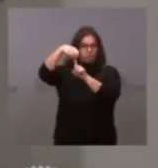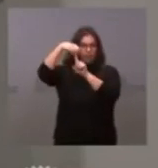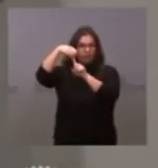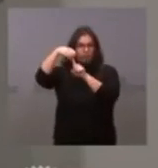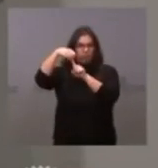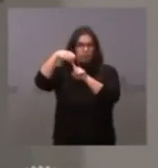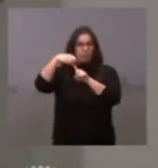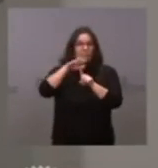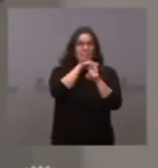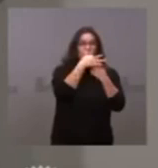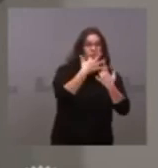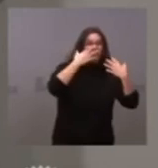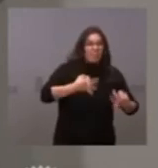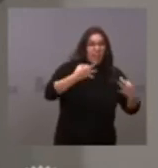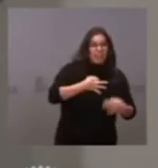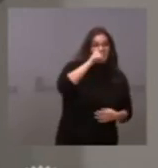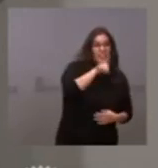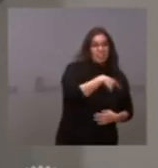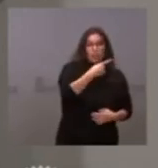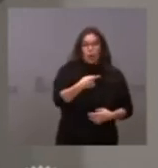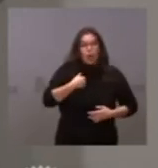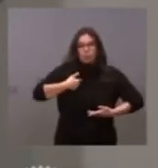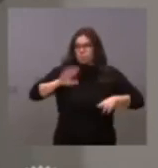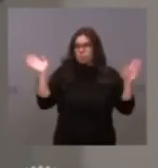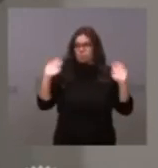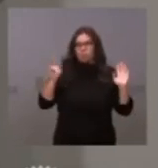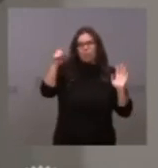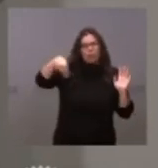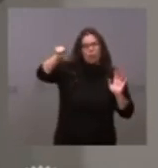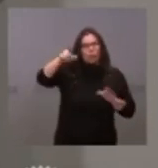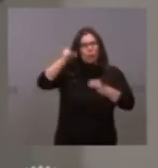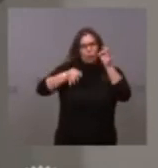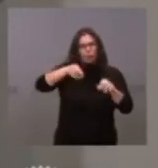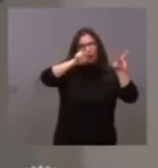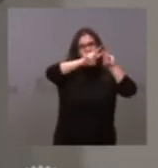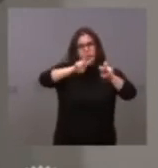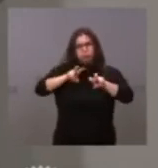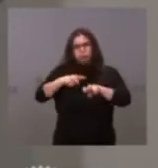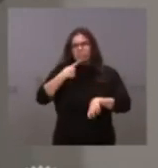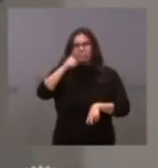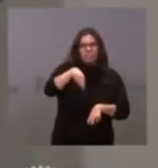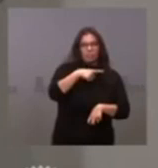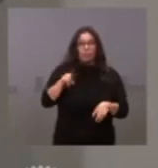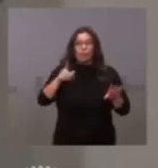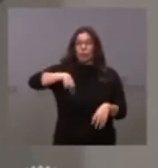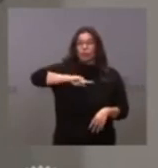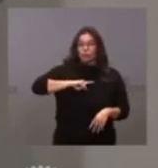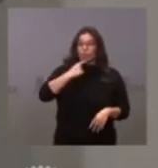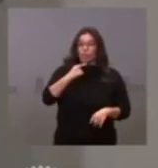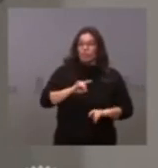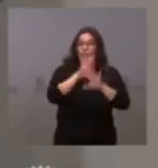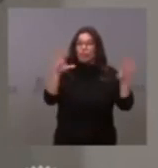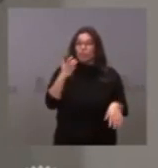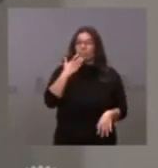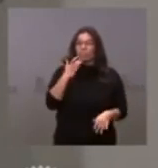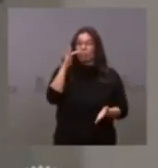veracidad o no de los hechos comunicados. Para eso está la justicia. Pero lo que sí que queremos dejar bien claro es que